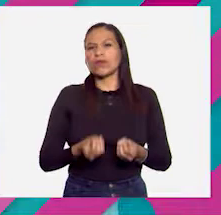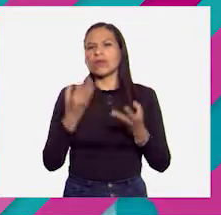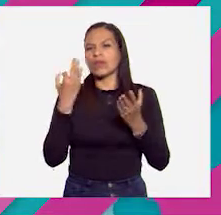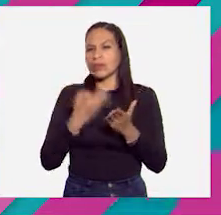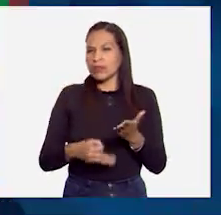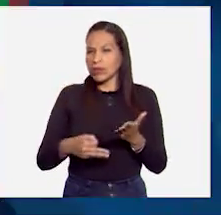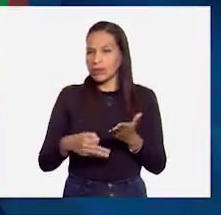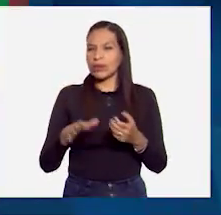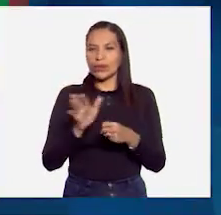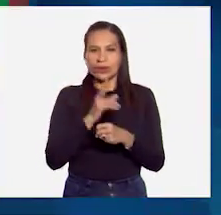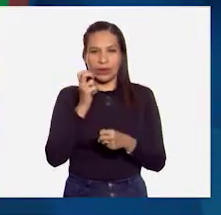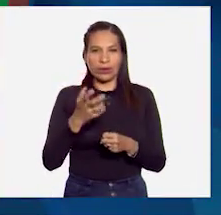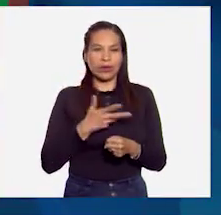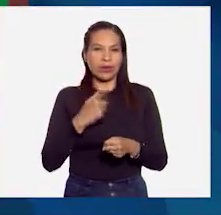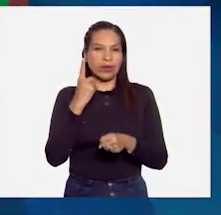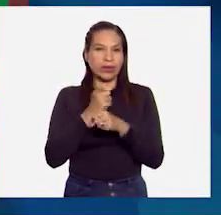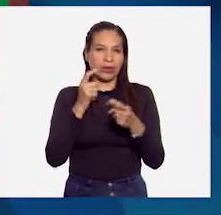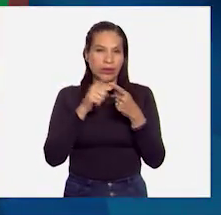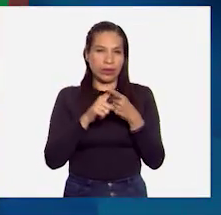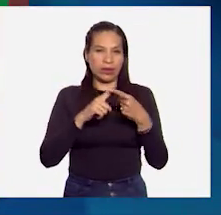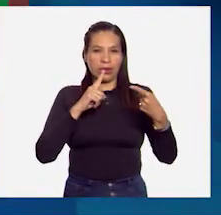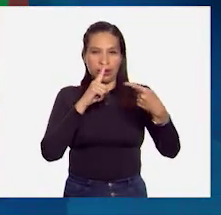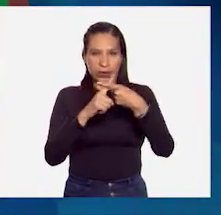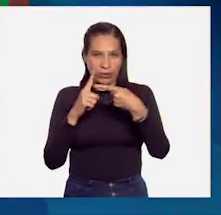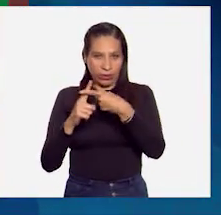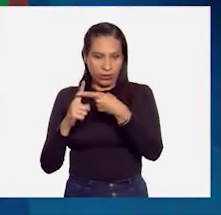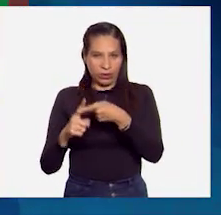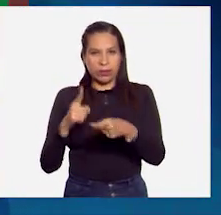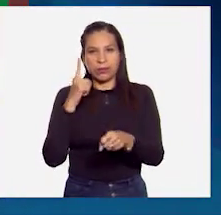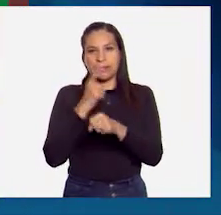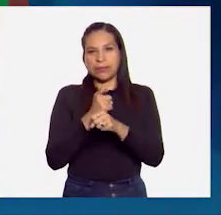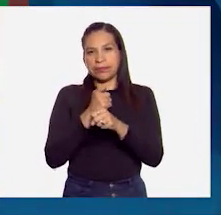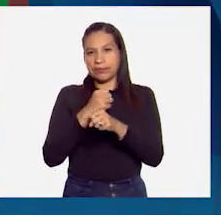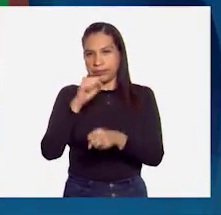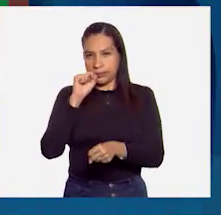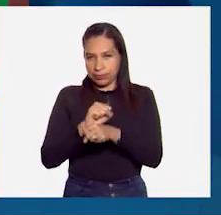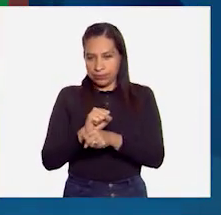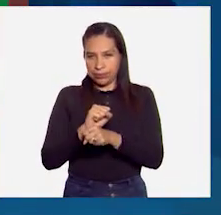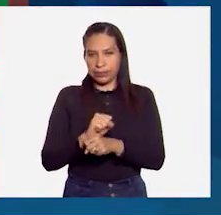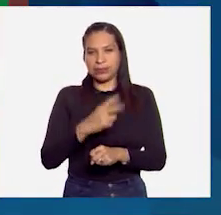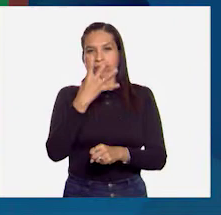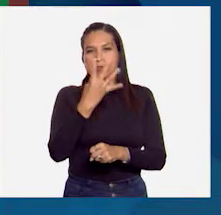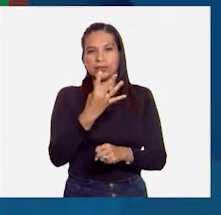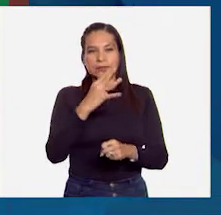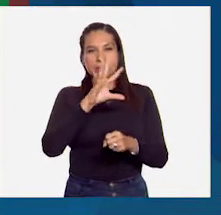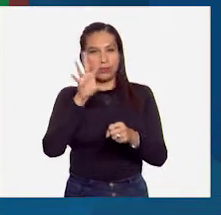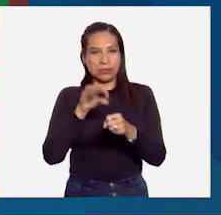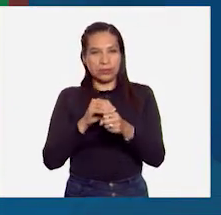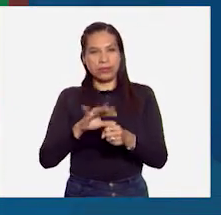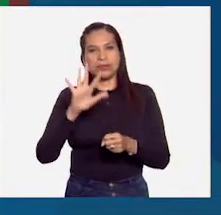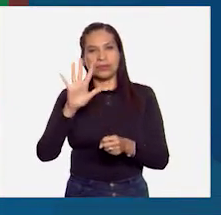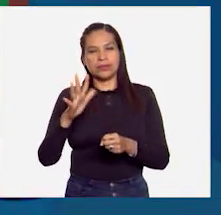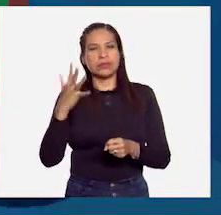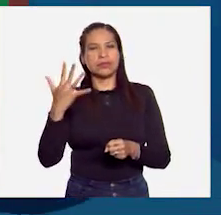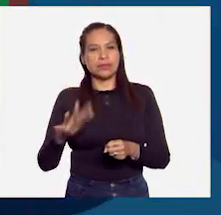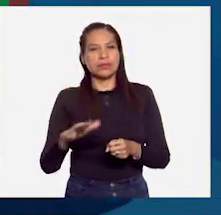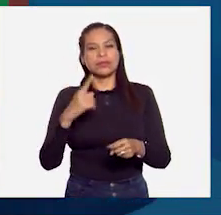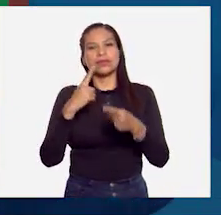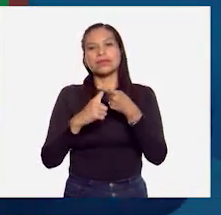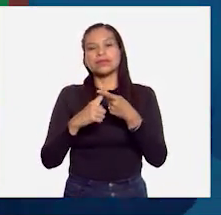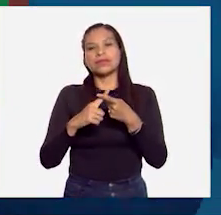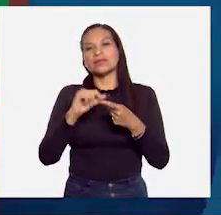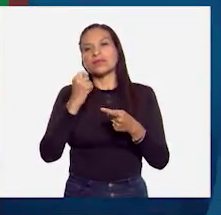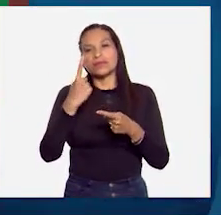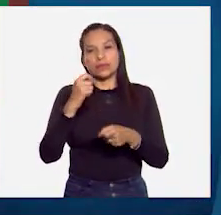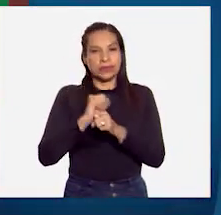falta. Entonces, tengo primero una suma. Sería la primera semana. 4 enteros, 5 décimos más los